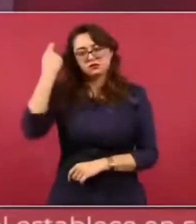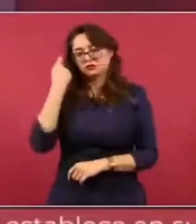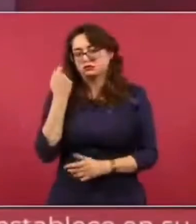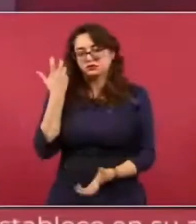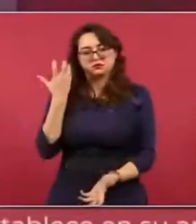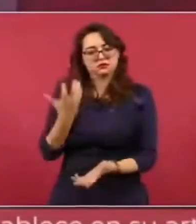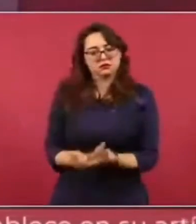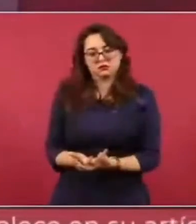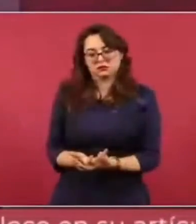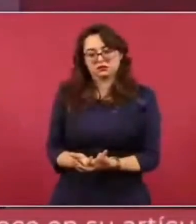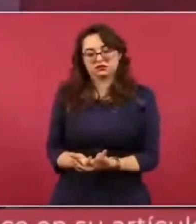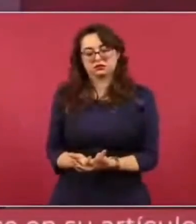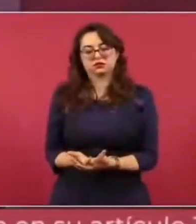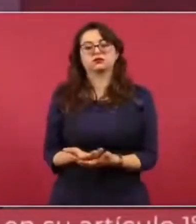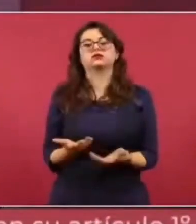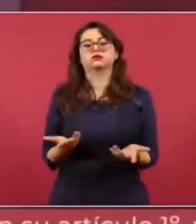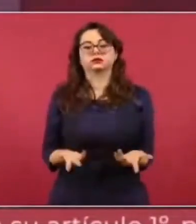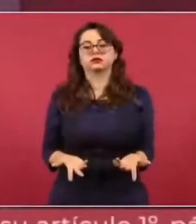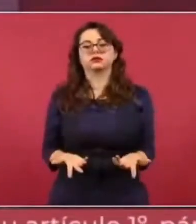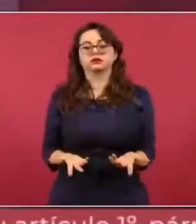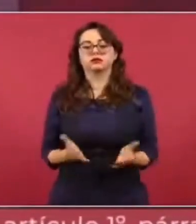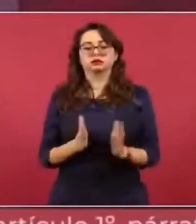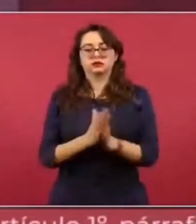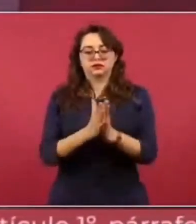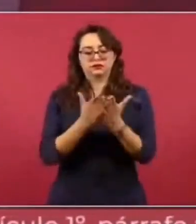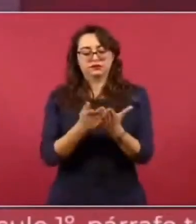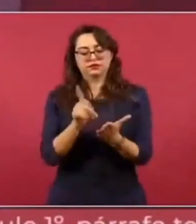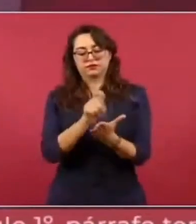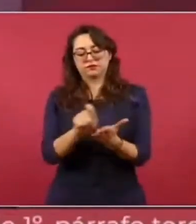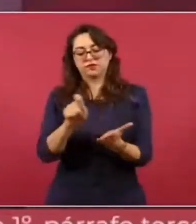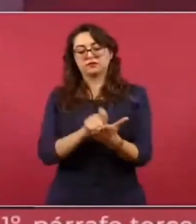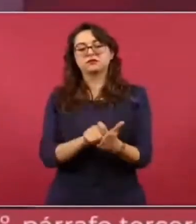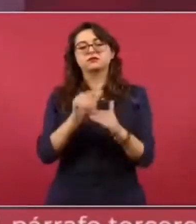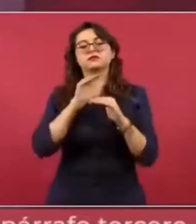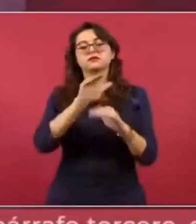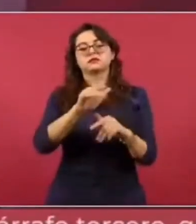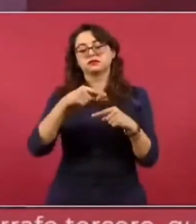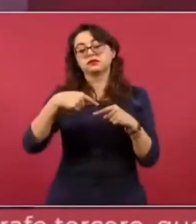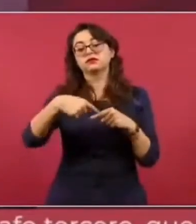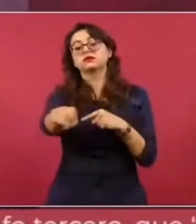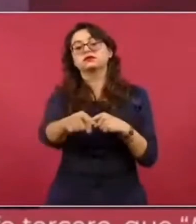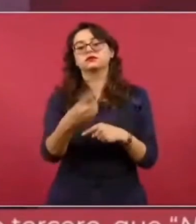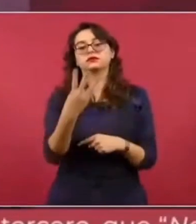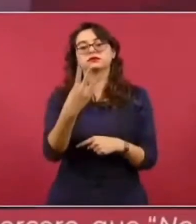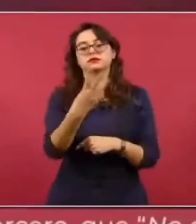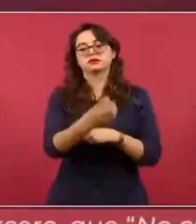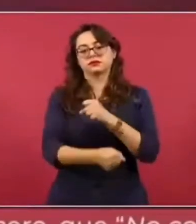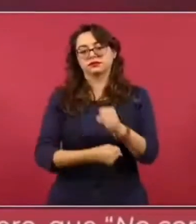pues tendría que ser la otra mitad del gobierno.